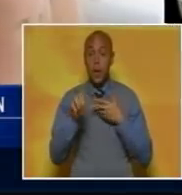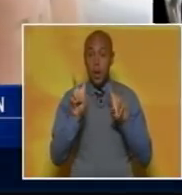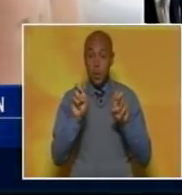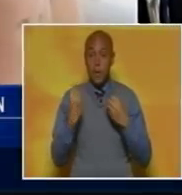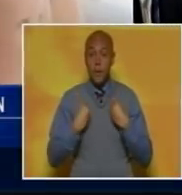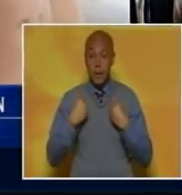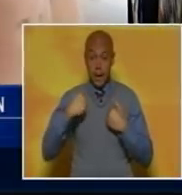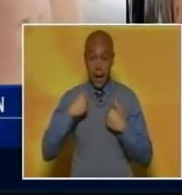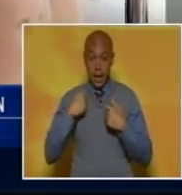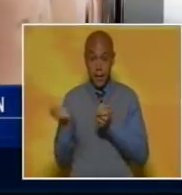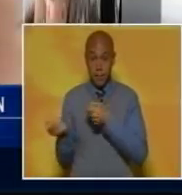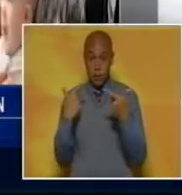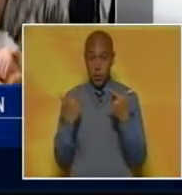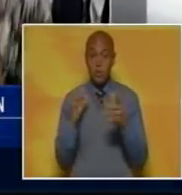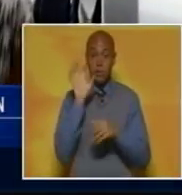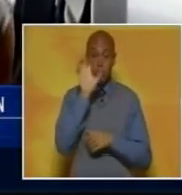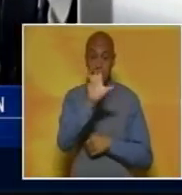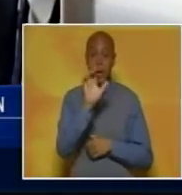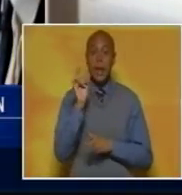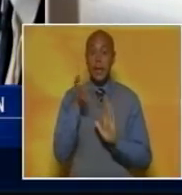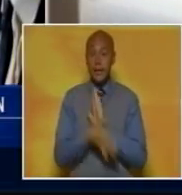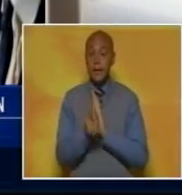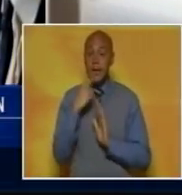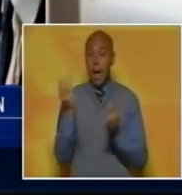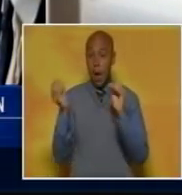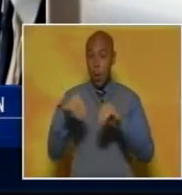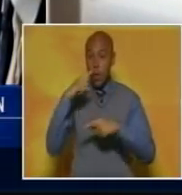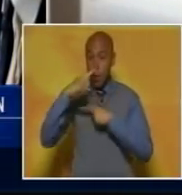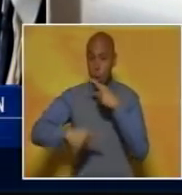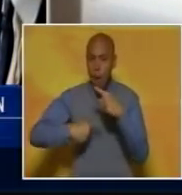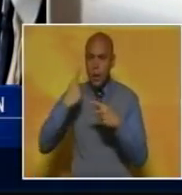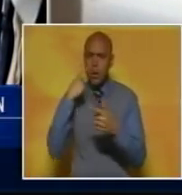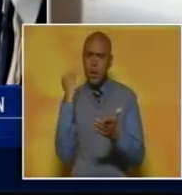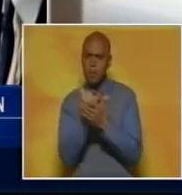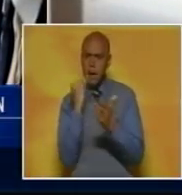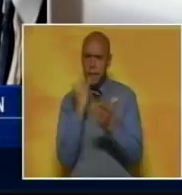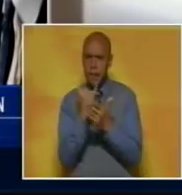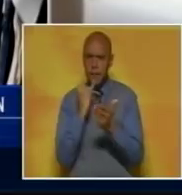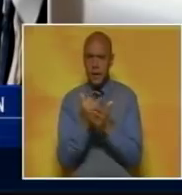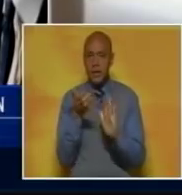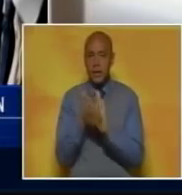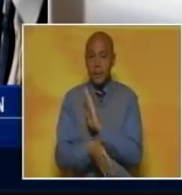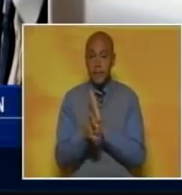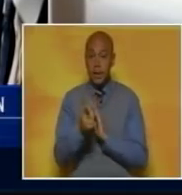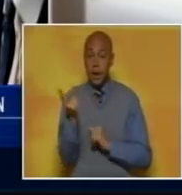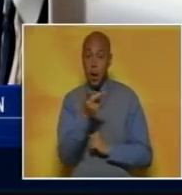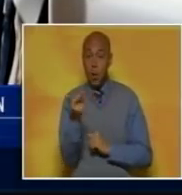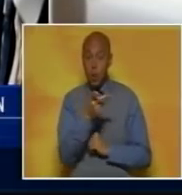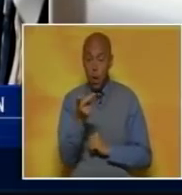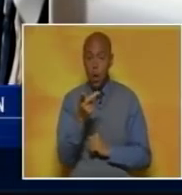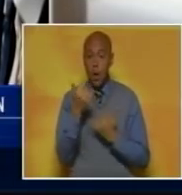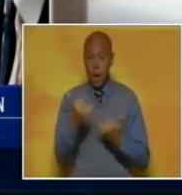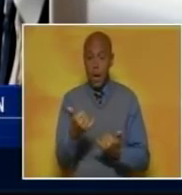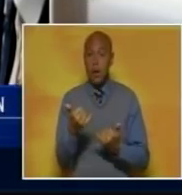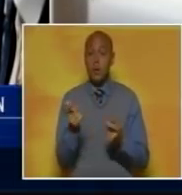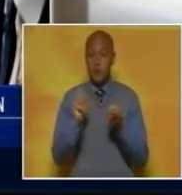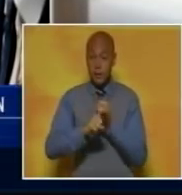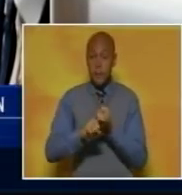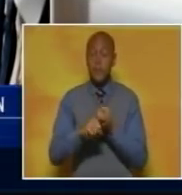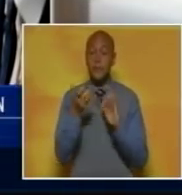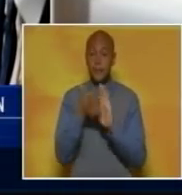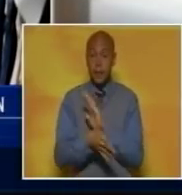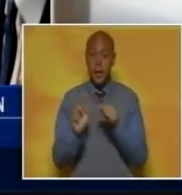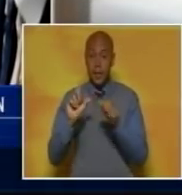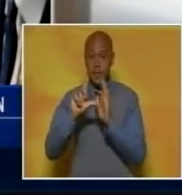en Canadá. Este acuerdo se llevará a cabo por 1 año para comprobar los gastos de la pareja y pasado este tiempo se les realizará